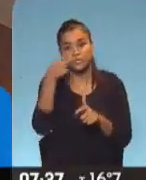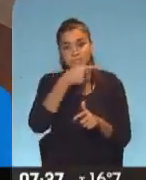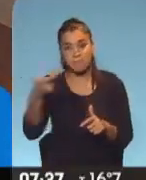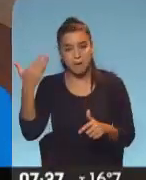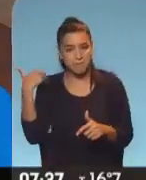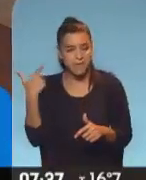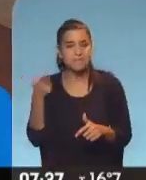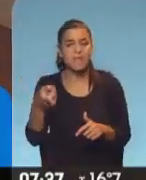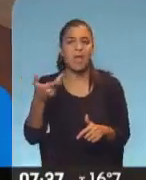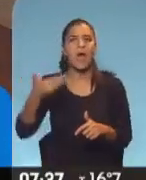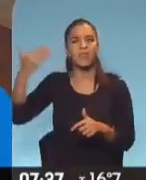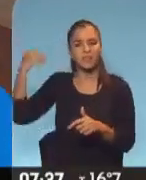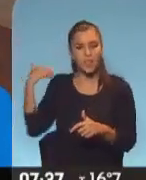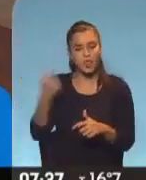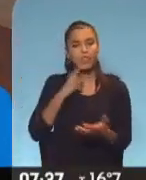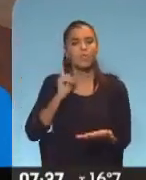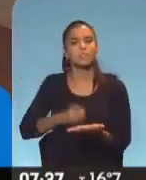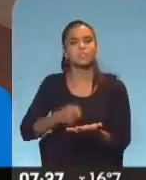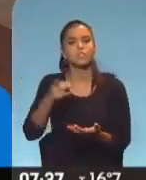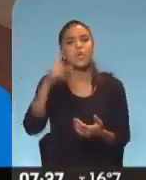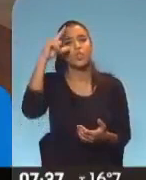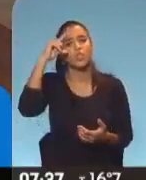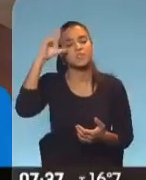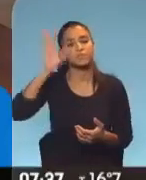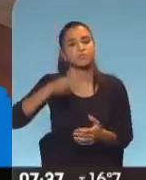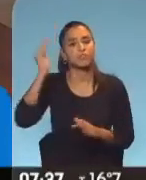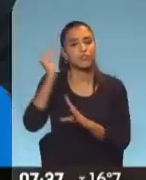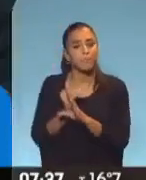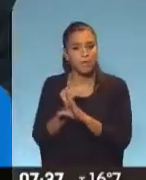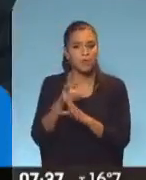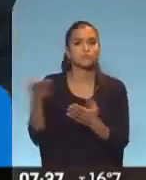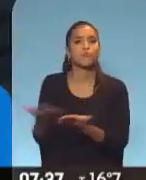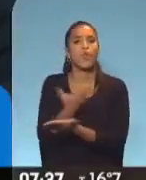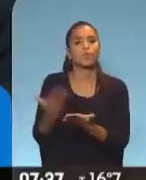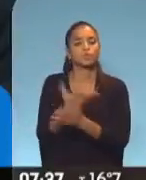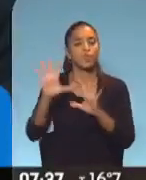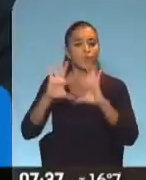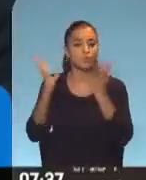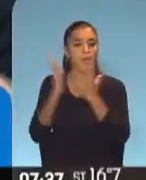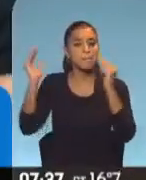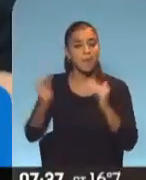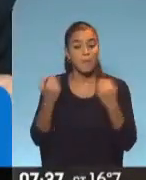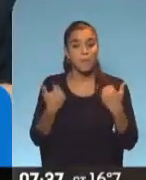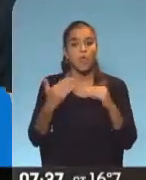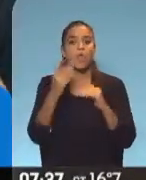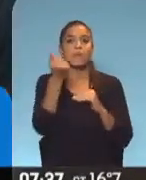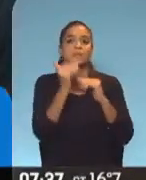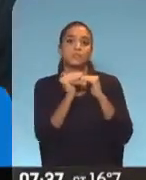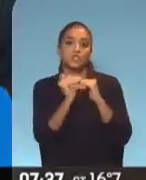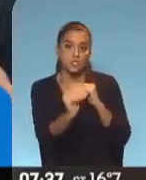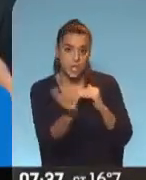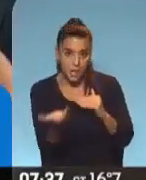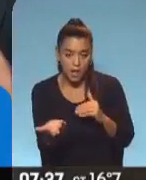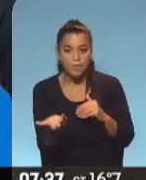pasada, si no me equivoco, la anterior, y había decidido un recorte del 10% de la producción mundial para tratar de sostener el precio.